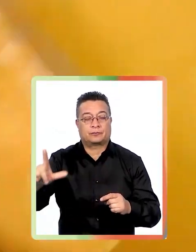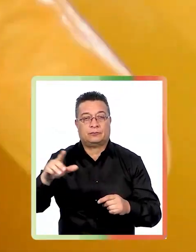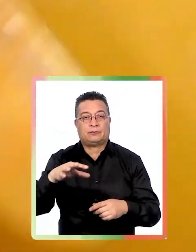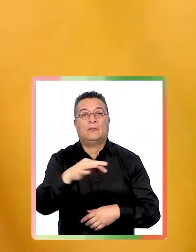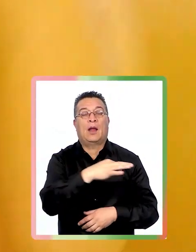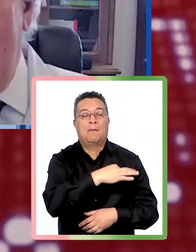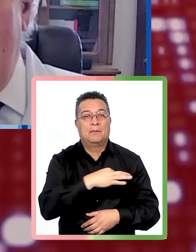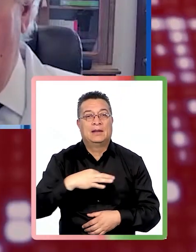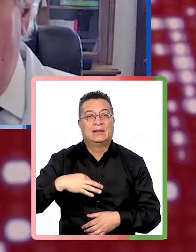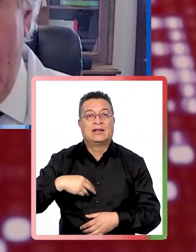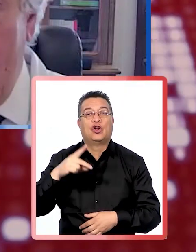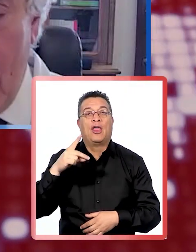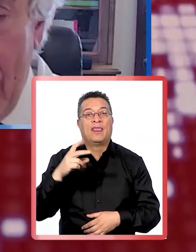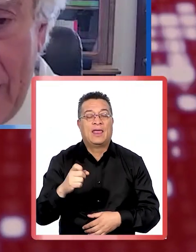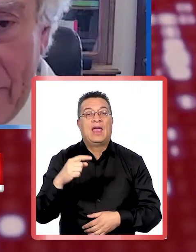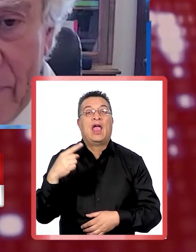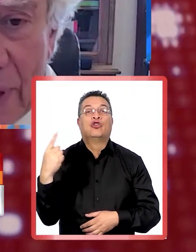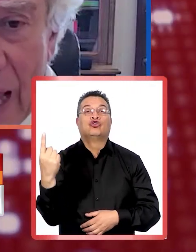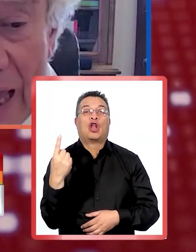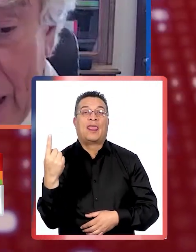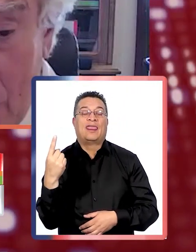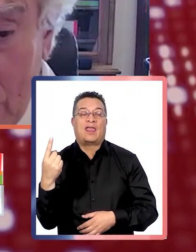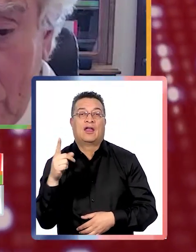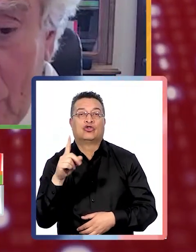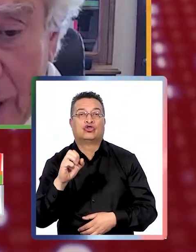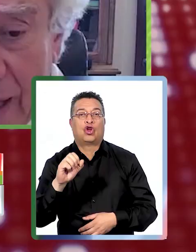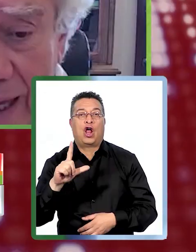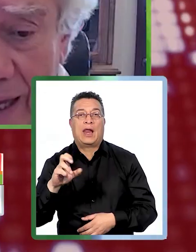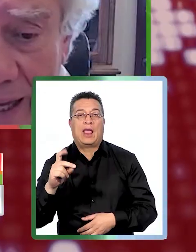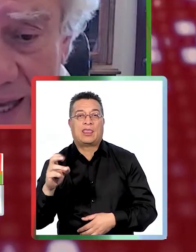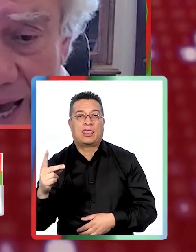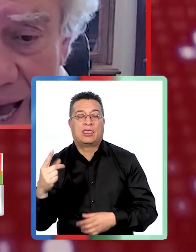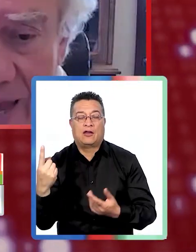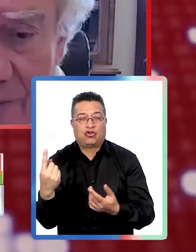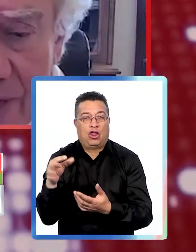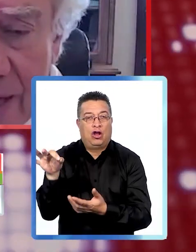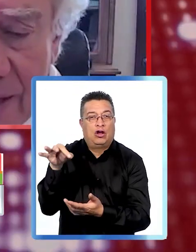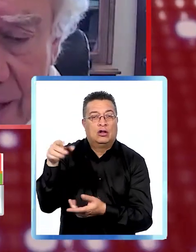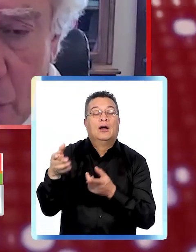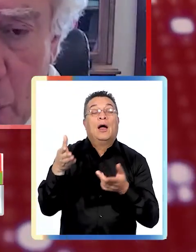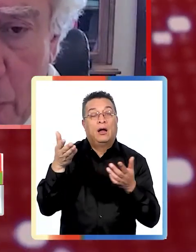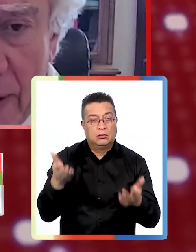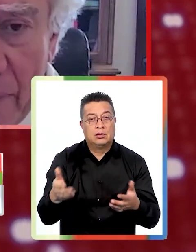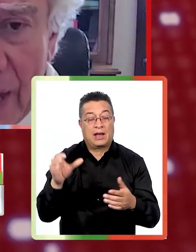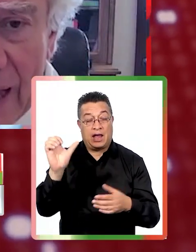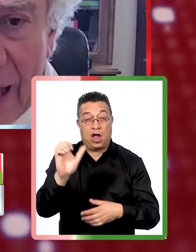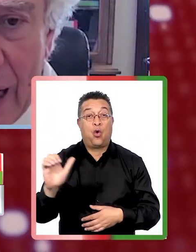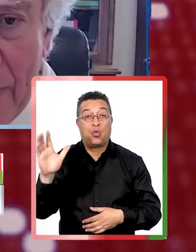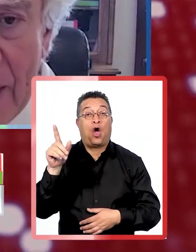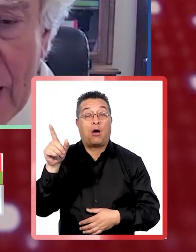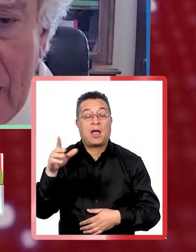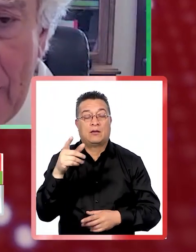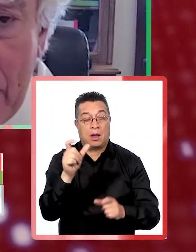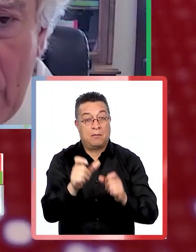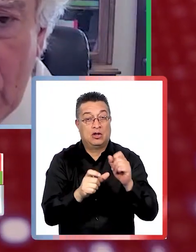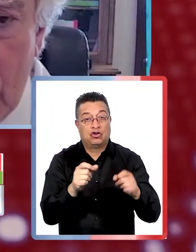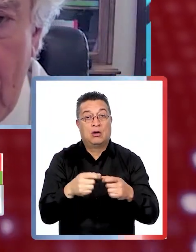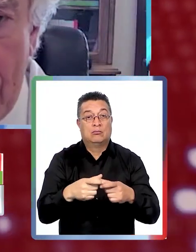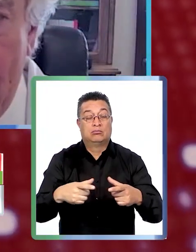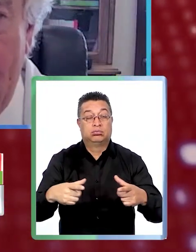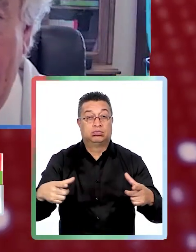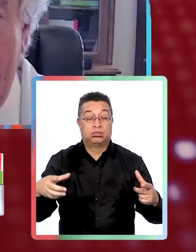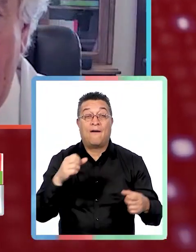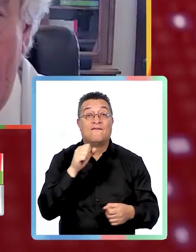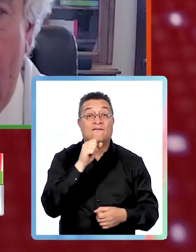creado ministerios de la soledad. Y lo otro es que ya hay evidencia en Europa que en la medida que las